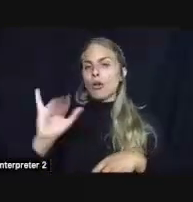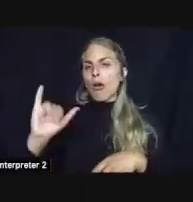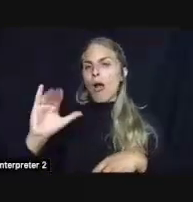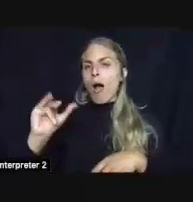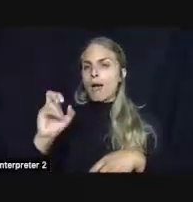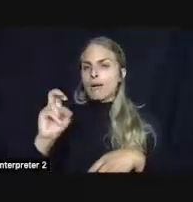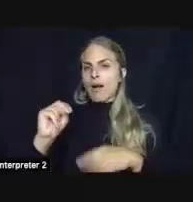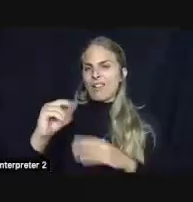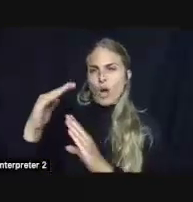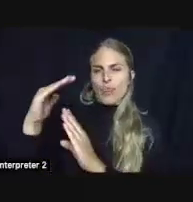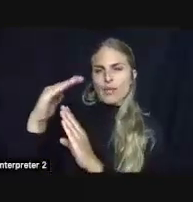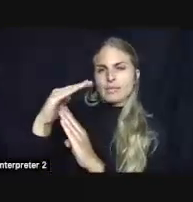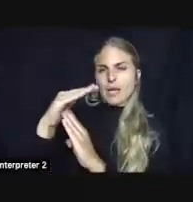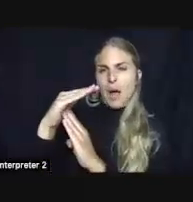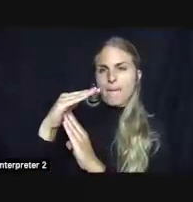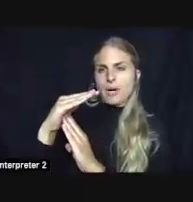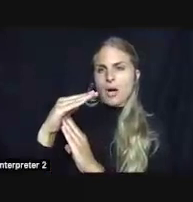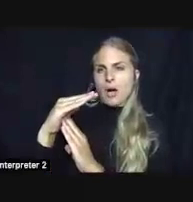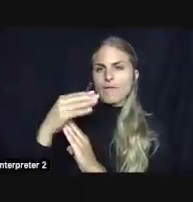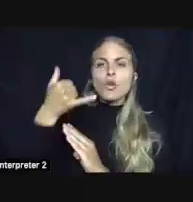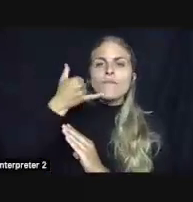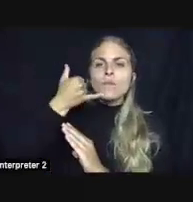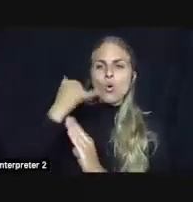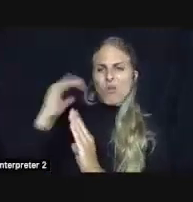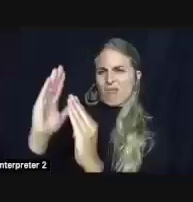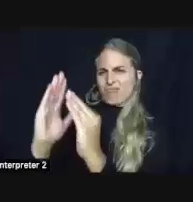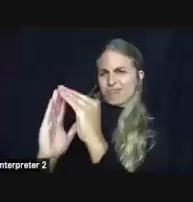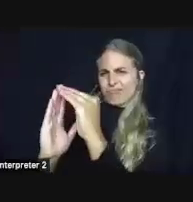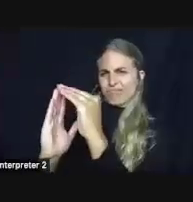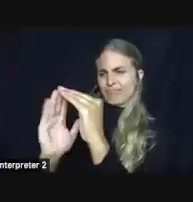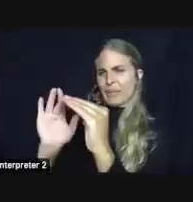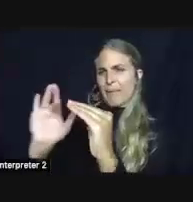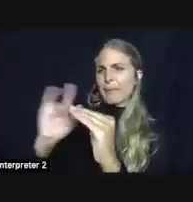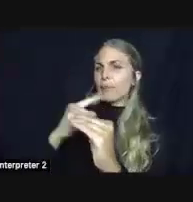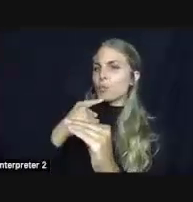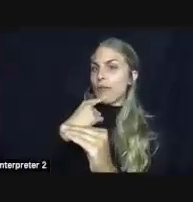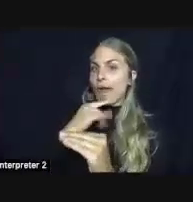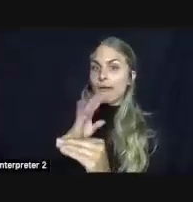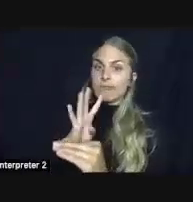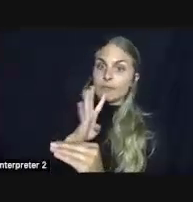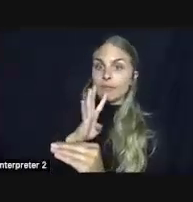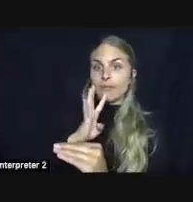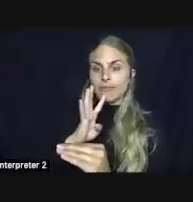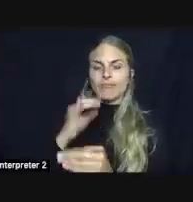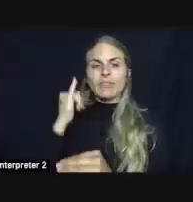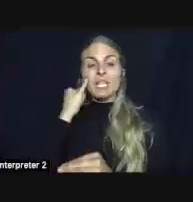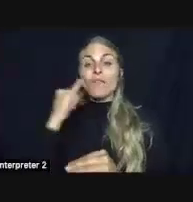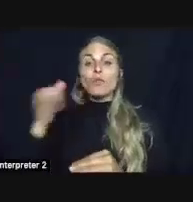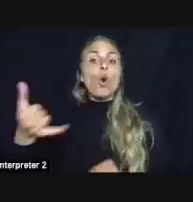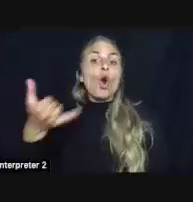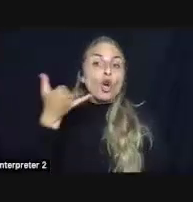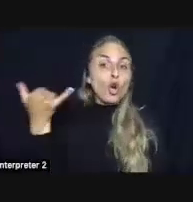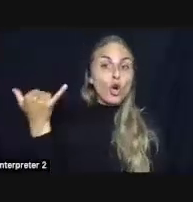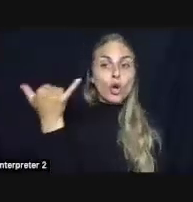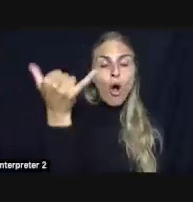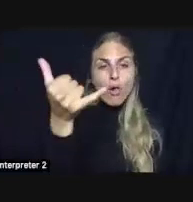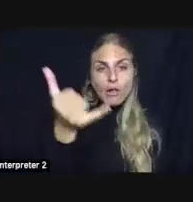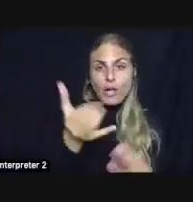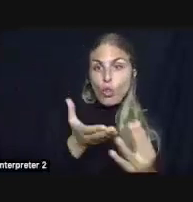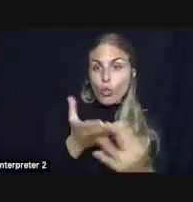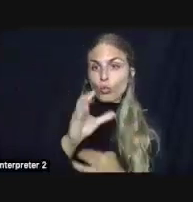el silencio. Los iconos de altavoz se encuentran en la parte superior izquierda de los dispositivos Android e